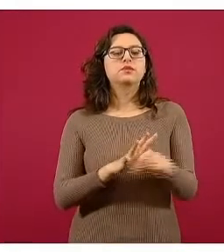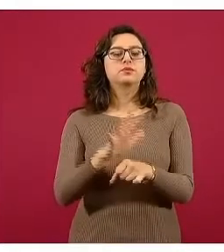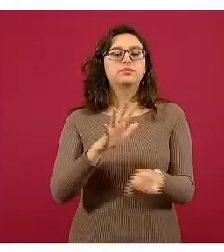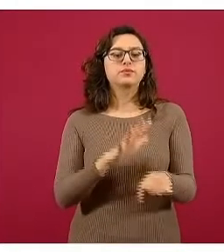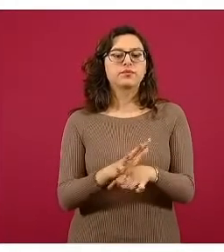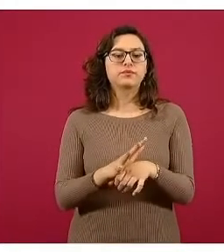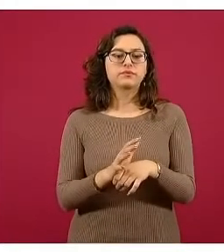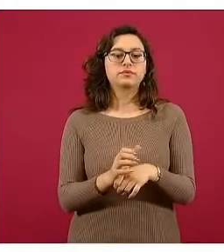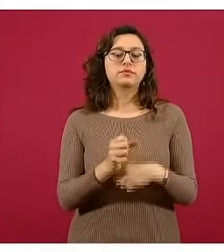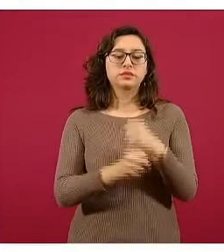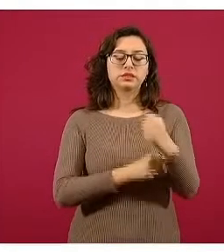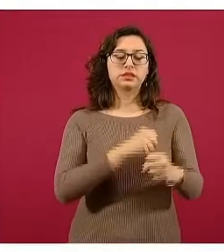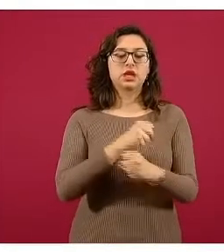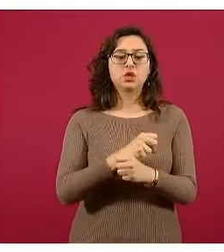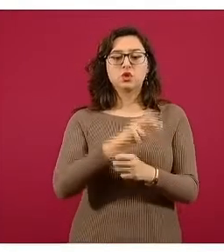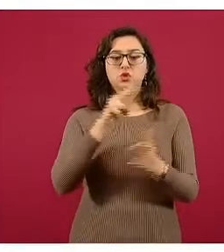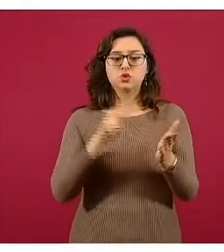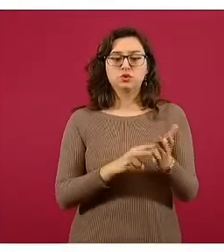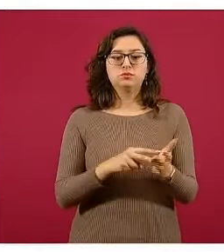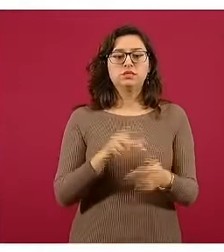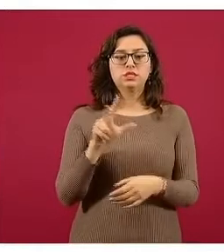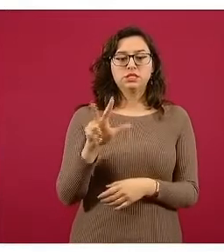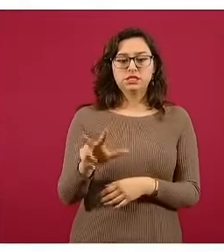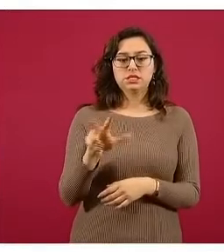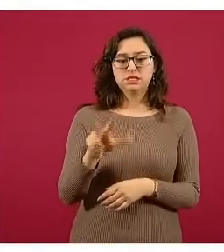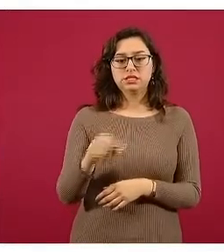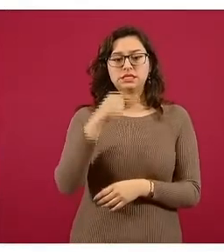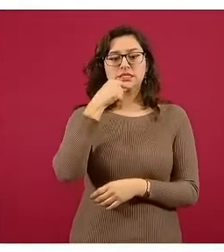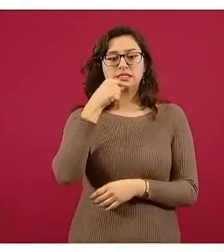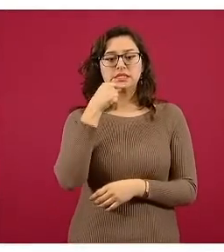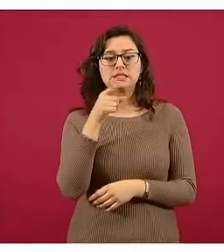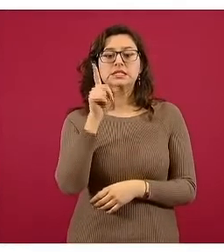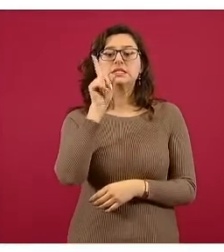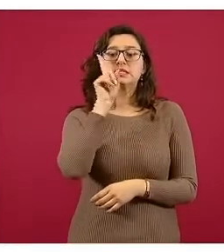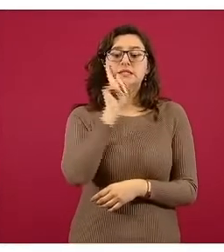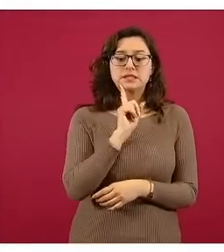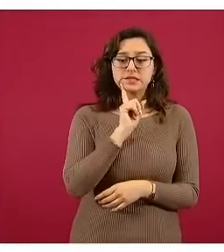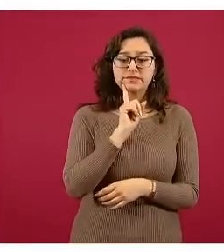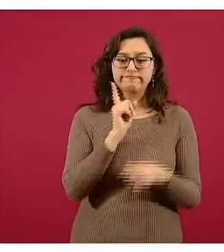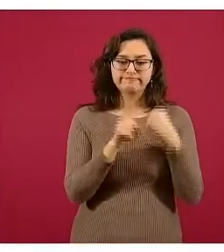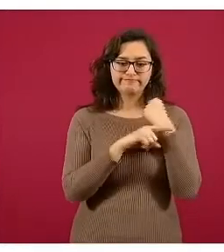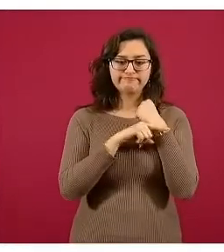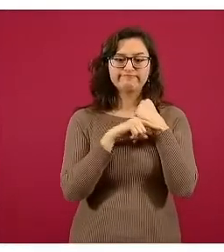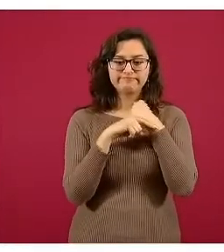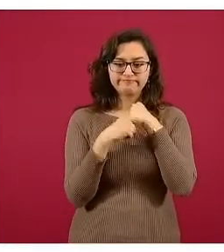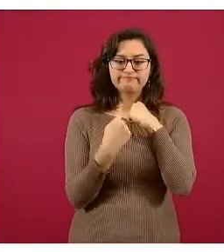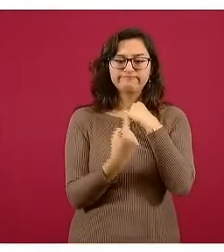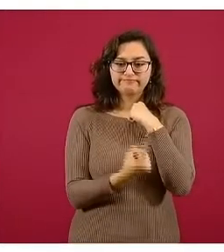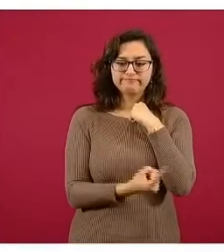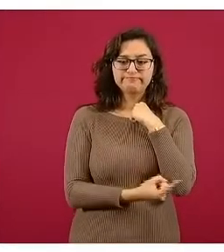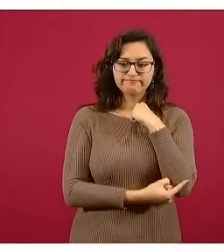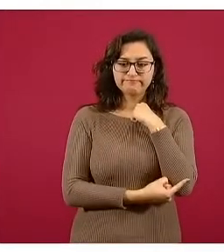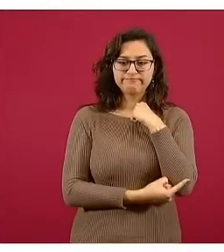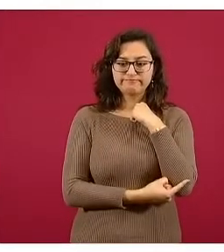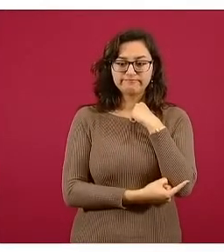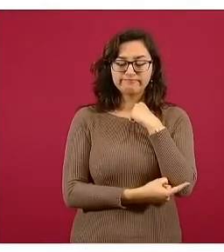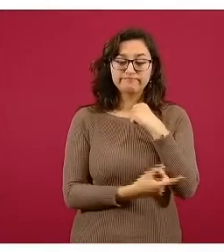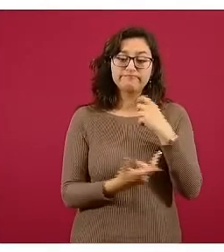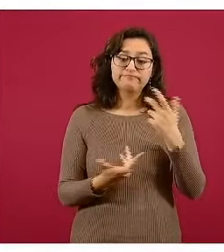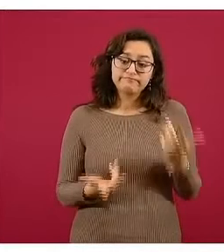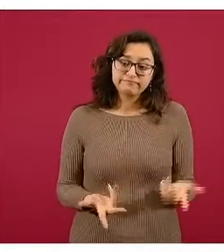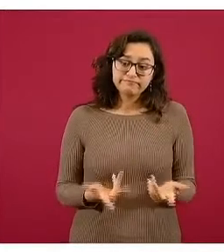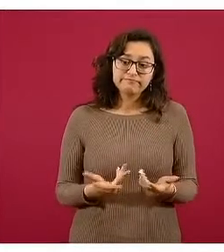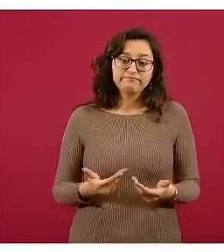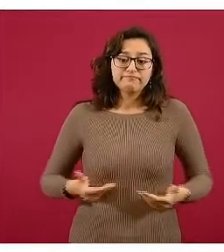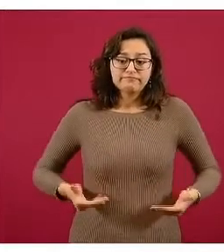en el 2018 más de 9,000 niñas se convirtieron en madres, es decir, quedaron